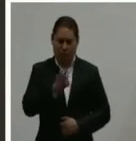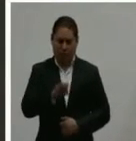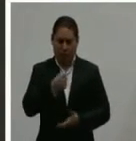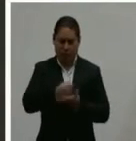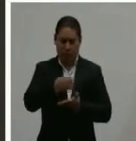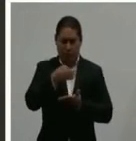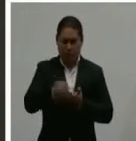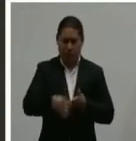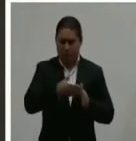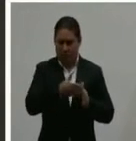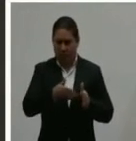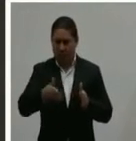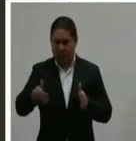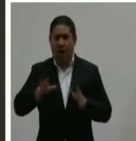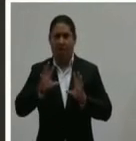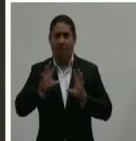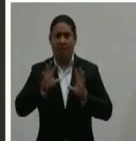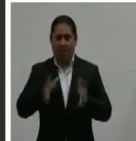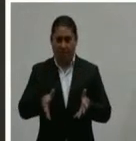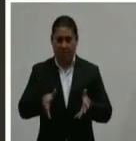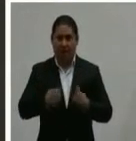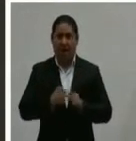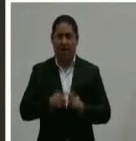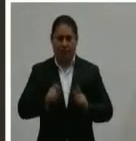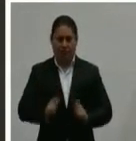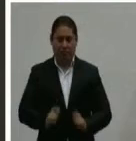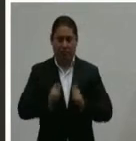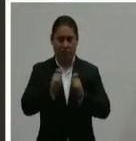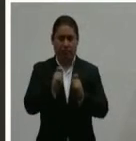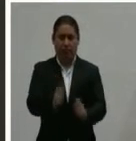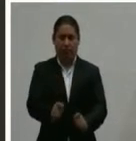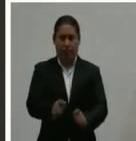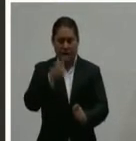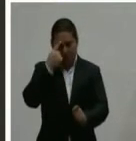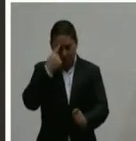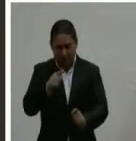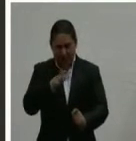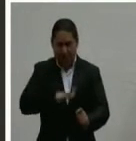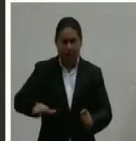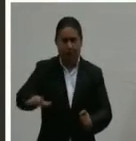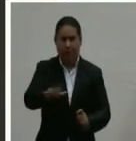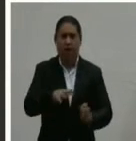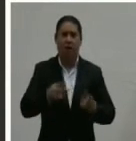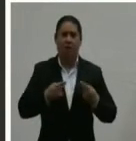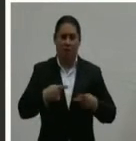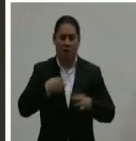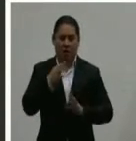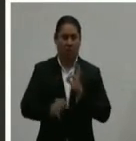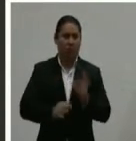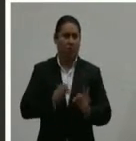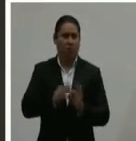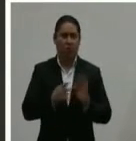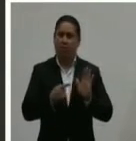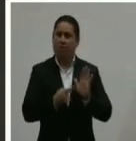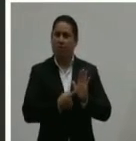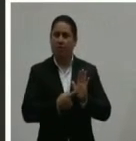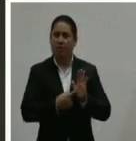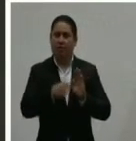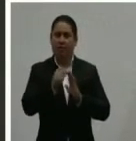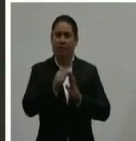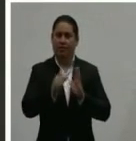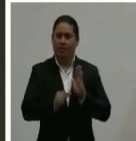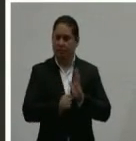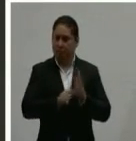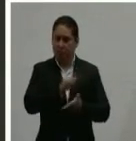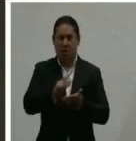aprobación, estarán disponibles para el escrutinio público en cumplimiento a lo dispuesto en